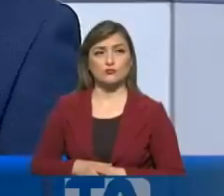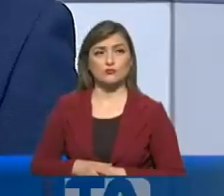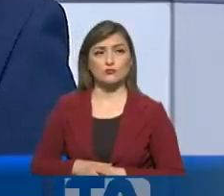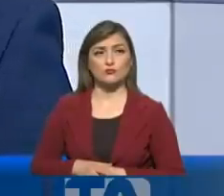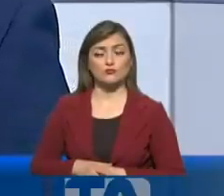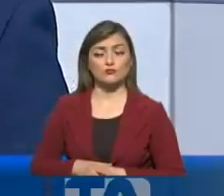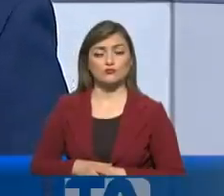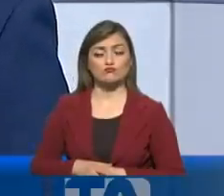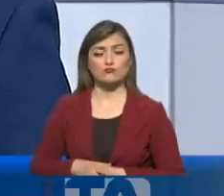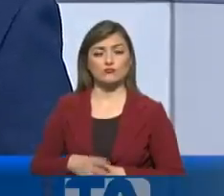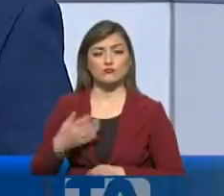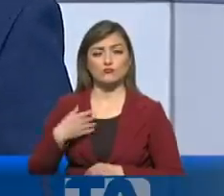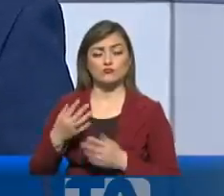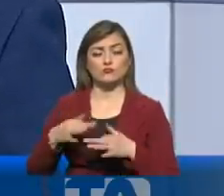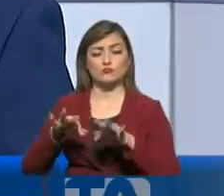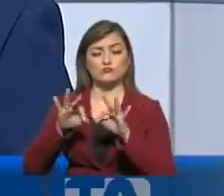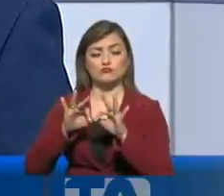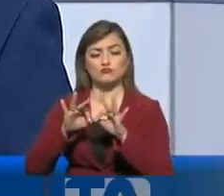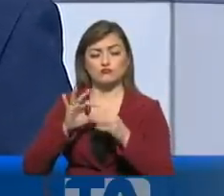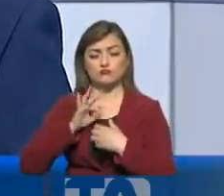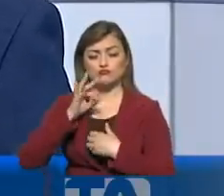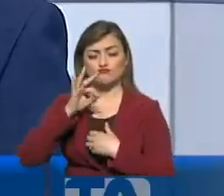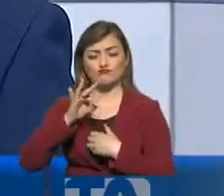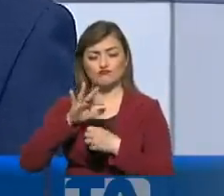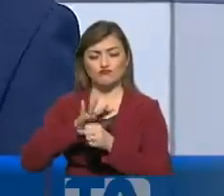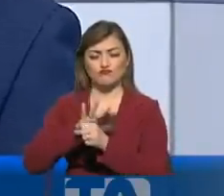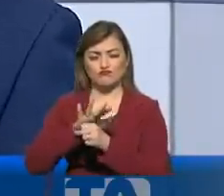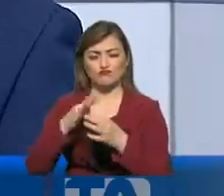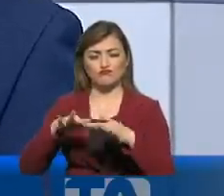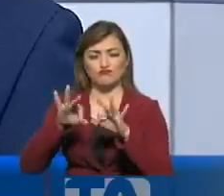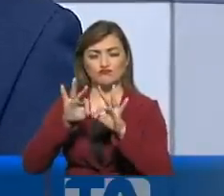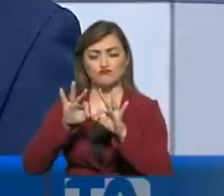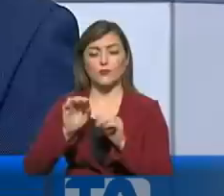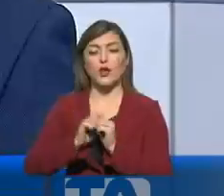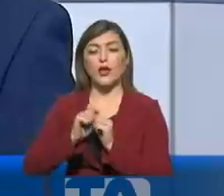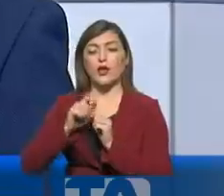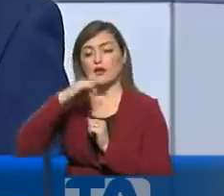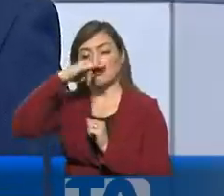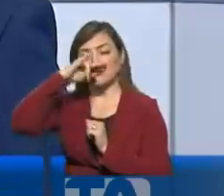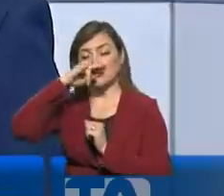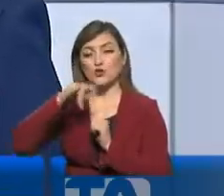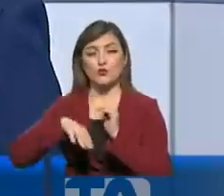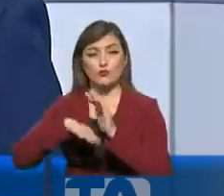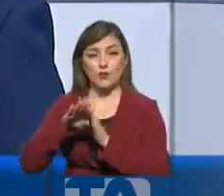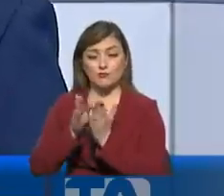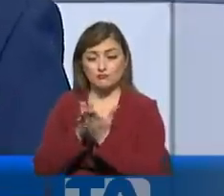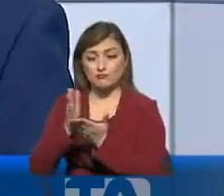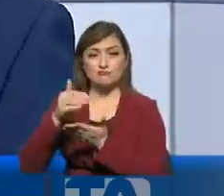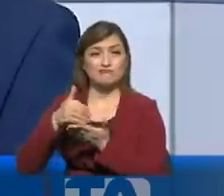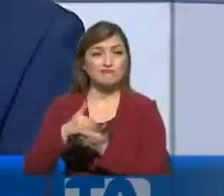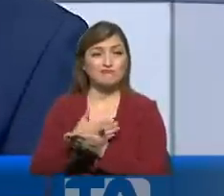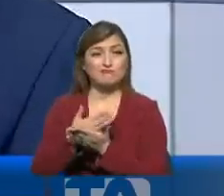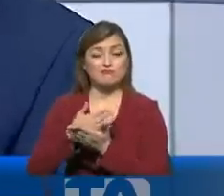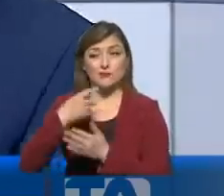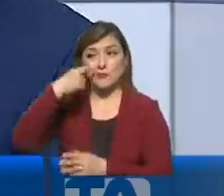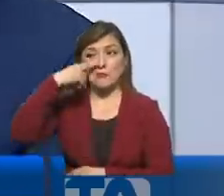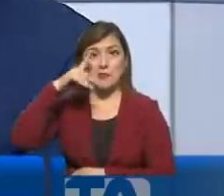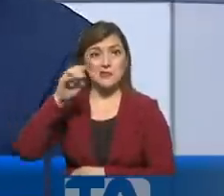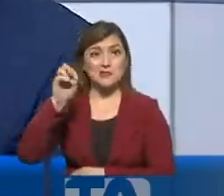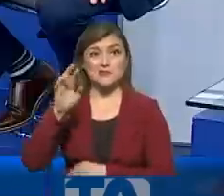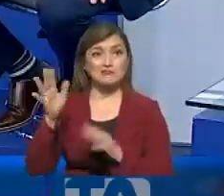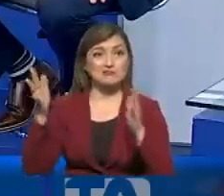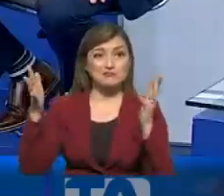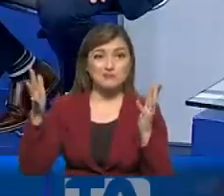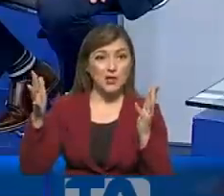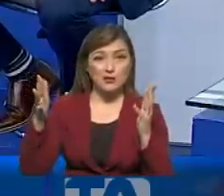hay un subregistro importante de las infecciones por coronavirus. La población pediátrica es la que menos acceso tiene a los hisopados por PCR, por